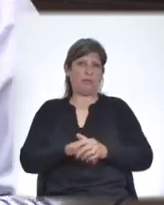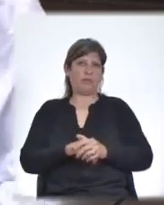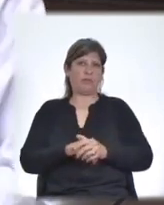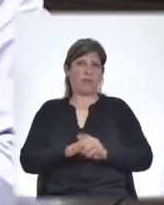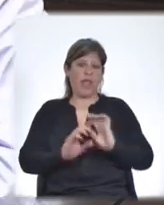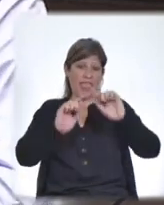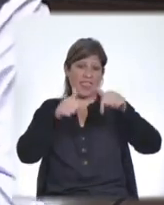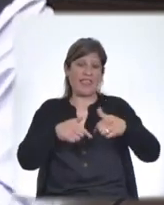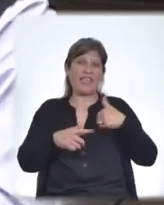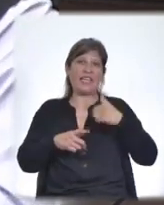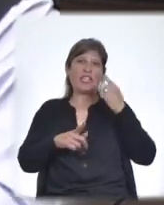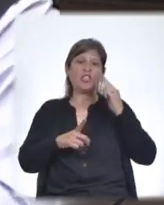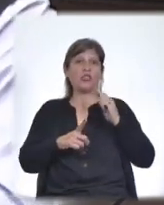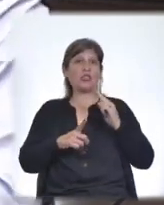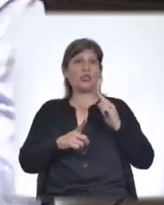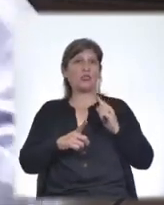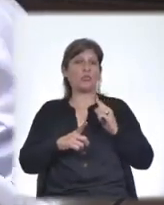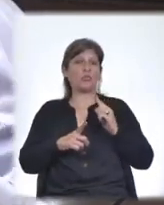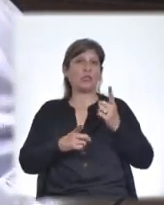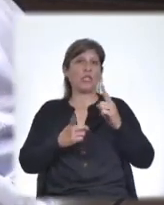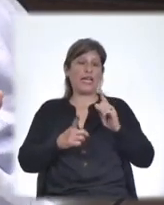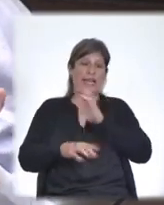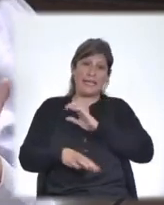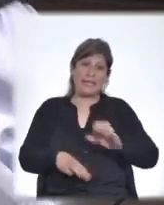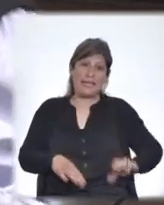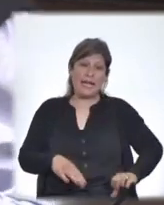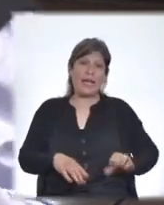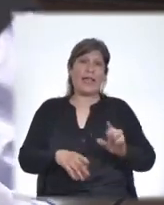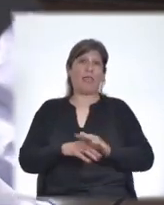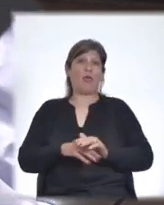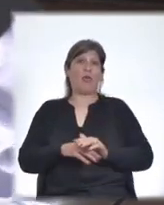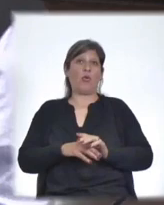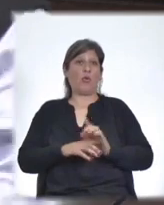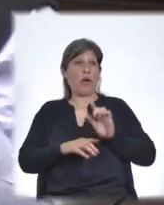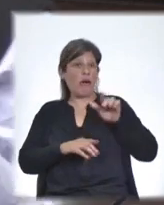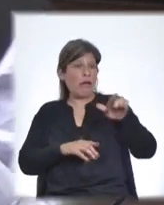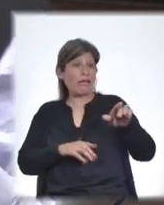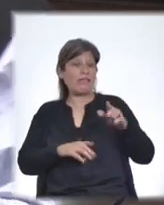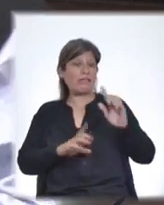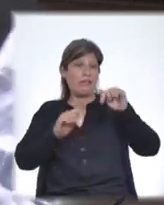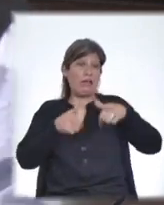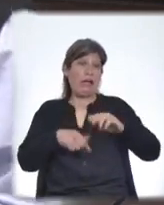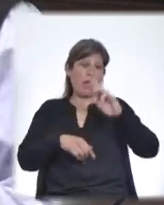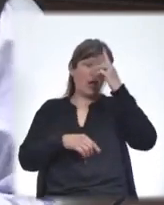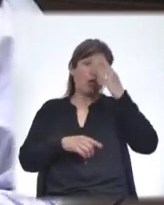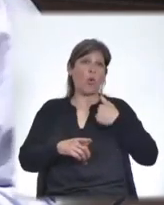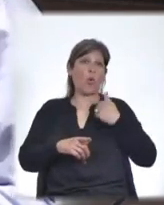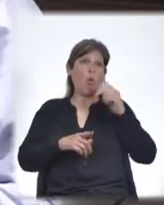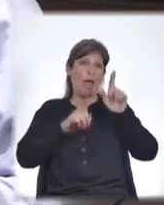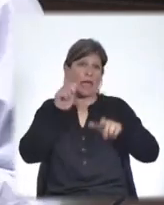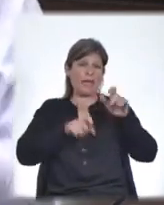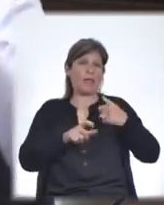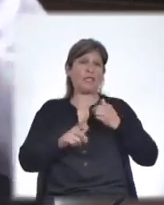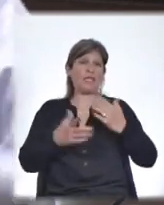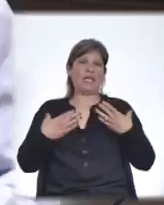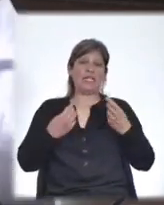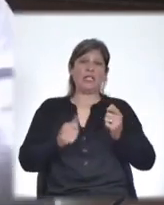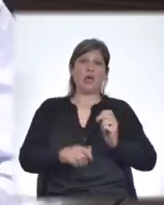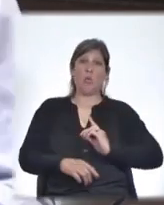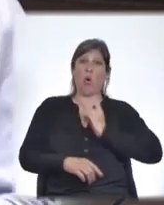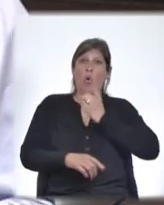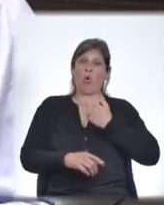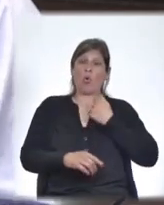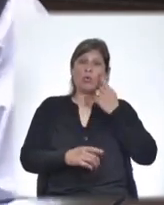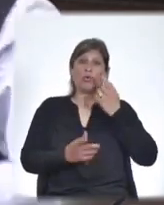De esto se deduce que el Estado, ese Estado que en el Uruguay y los uruguayos nos sentimos orgullosos, en realidad en